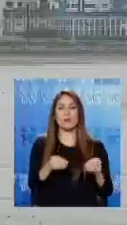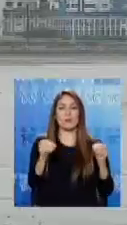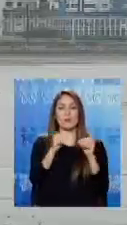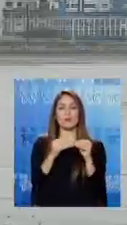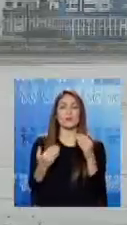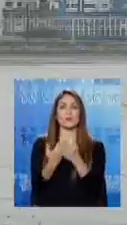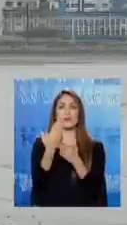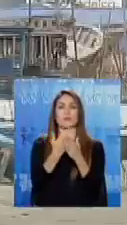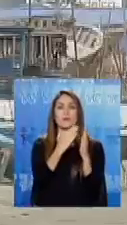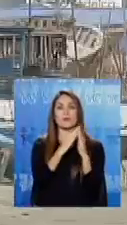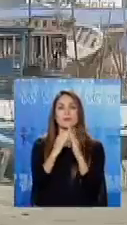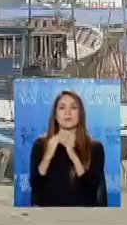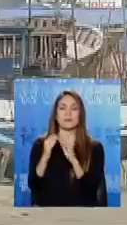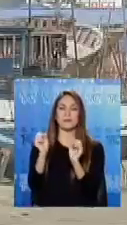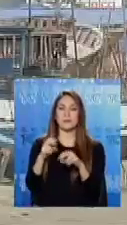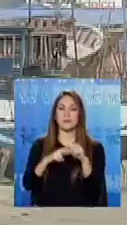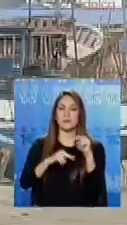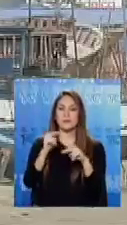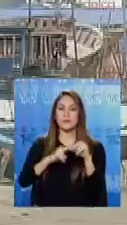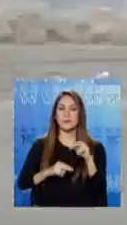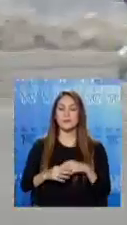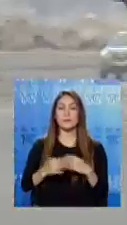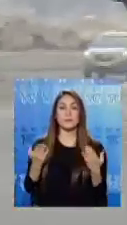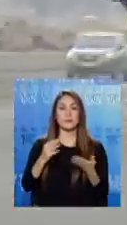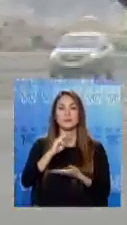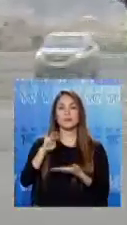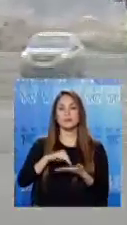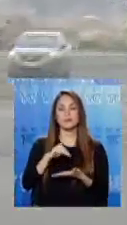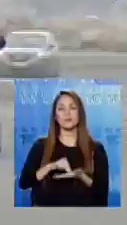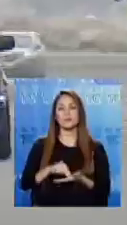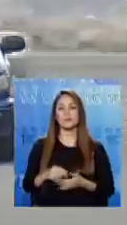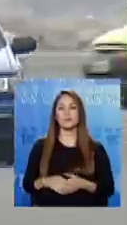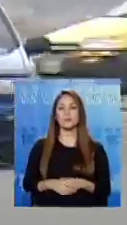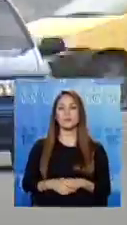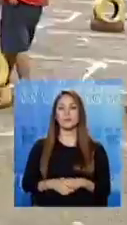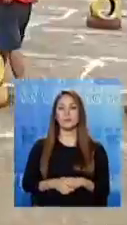nuevas ciudades. Desde la provincia de Manabí, con